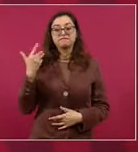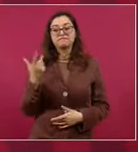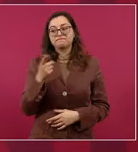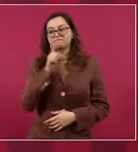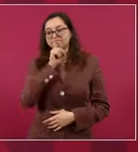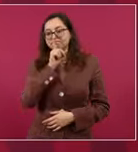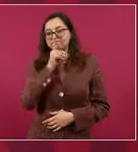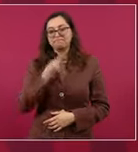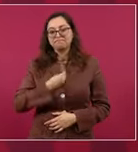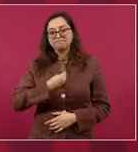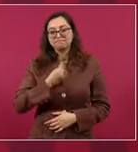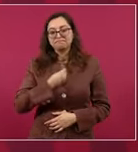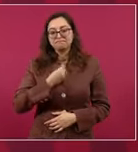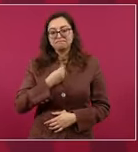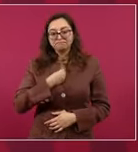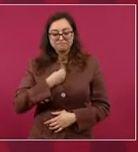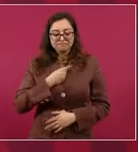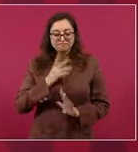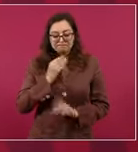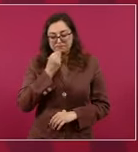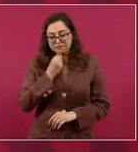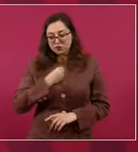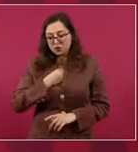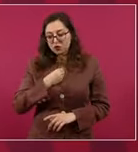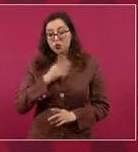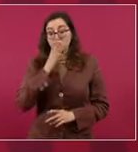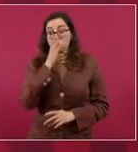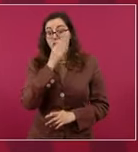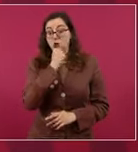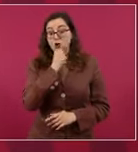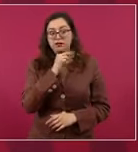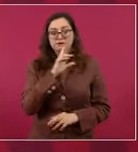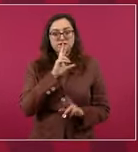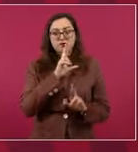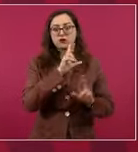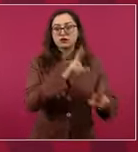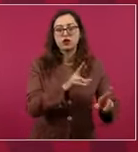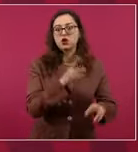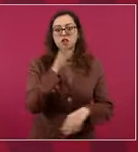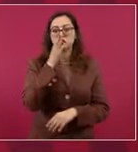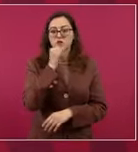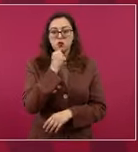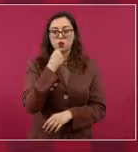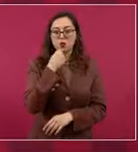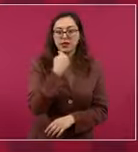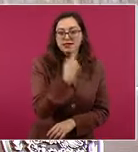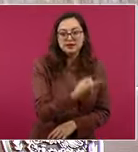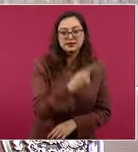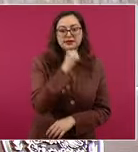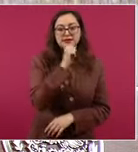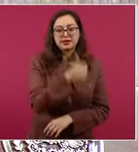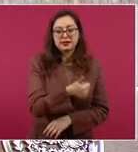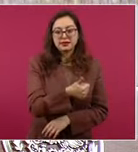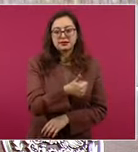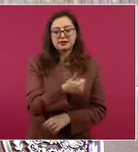No se podía tocar a los intocables. Ahora, afortunadamente, sí podemos